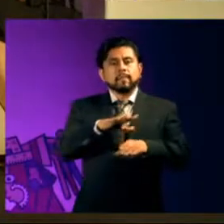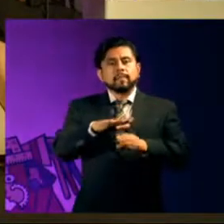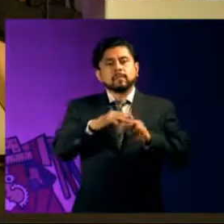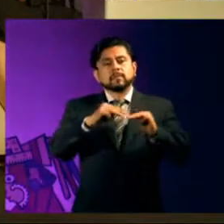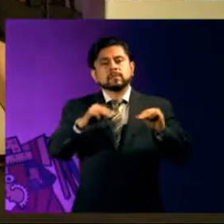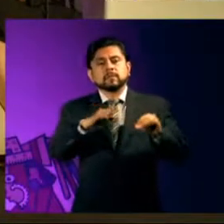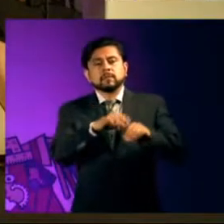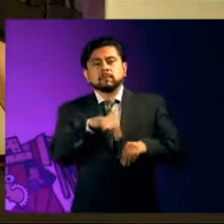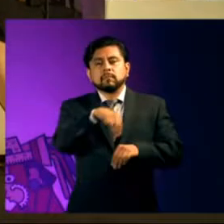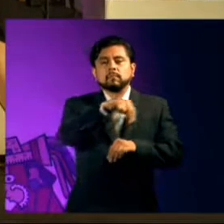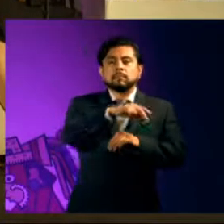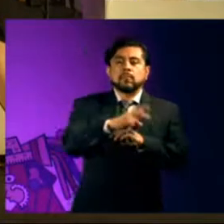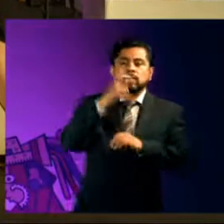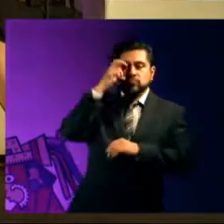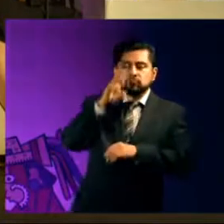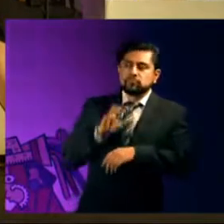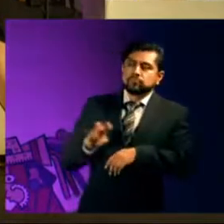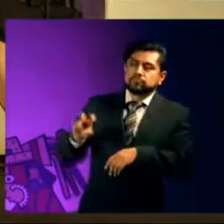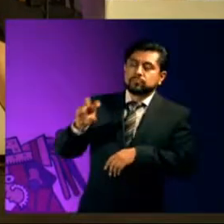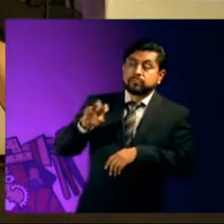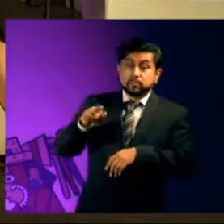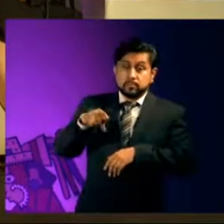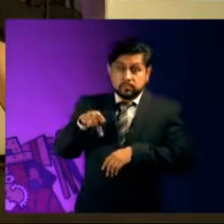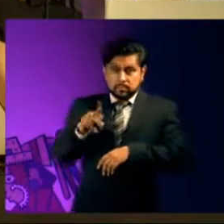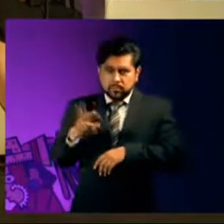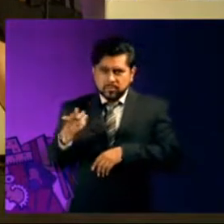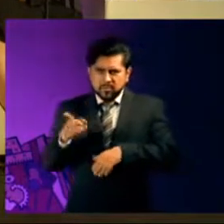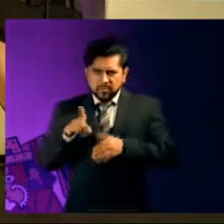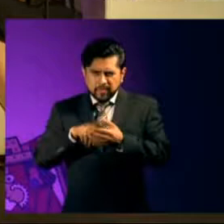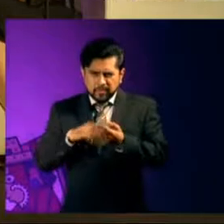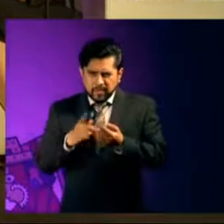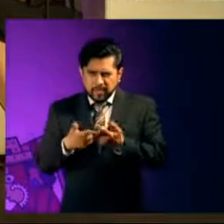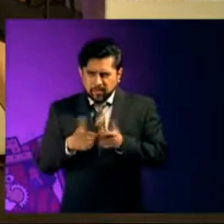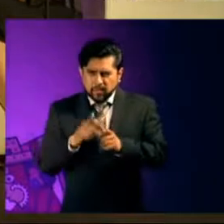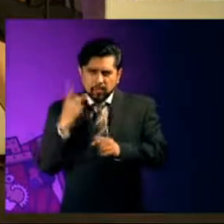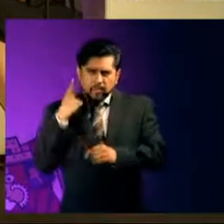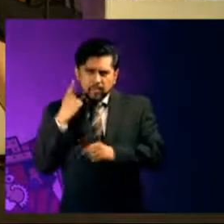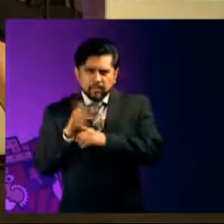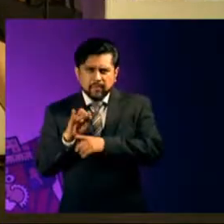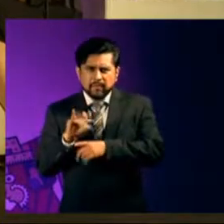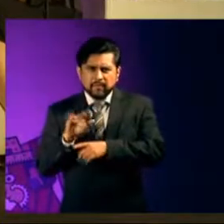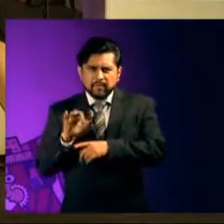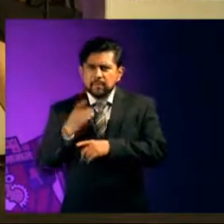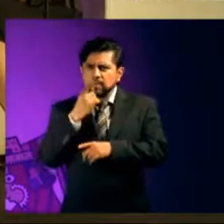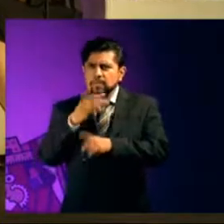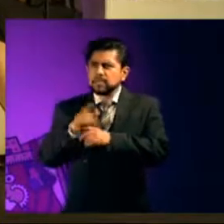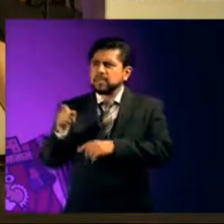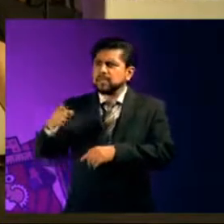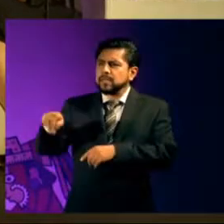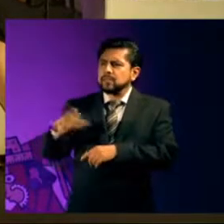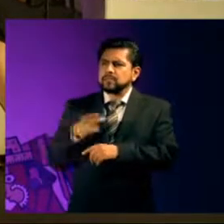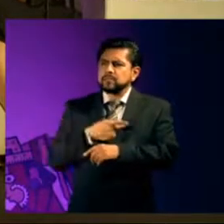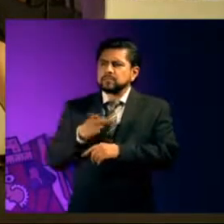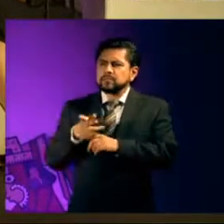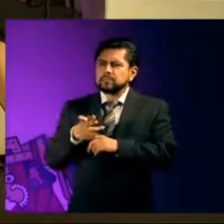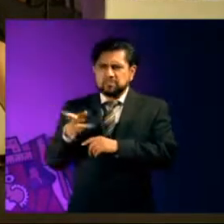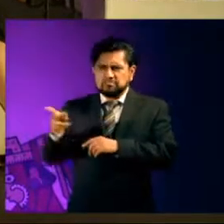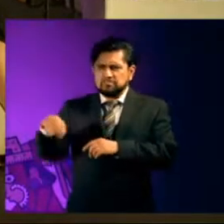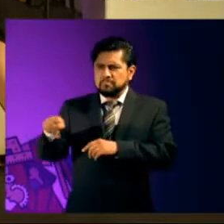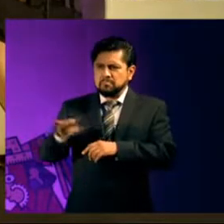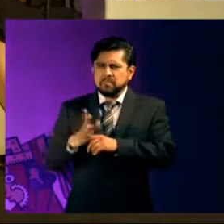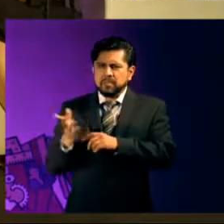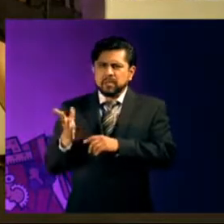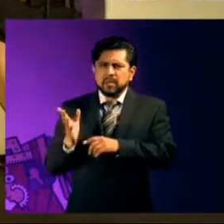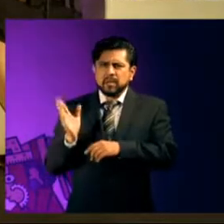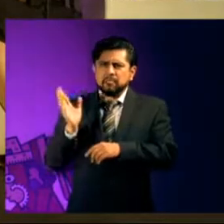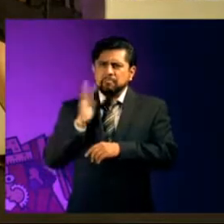defienden al régimen neoliberal en el fondo lo que están diciendo es los pobres son los que se visten mal y son los